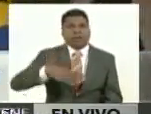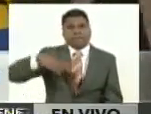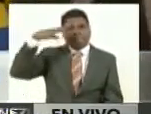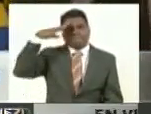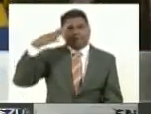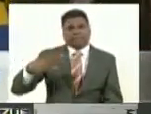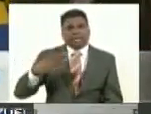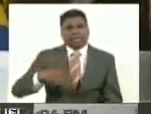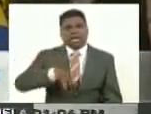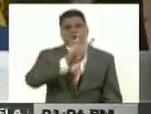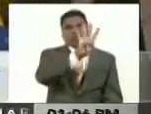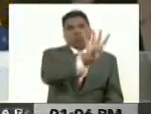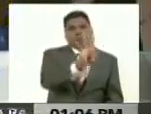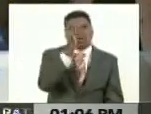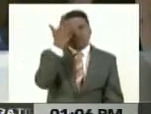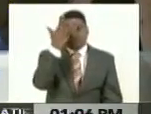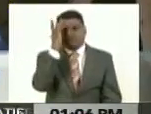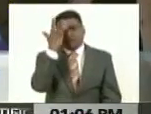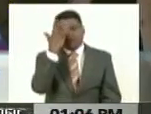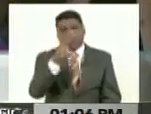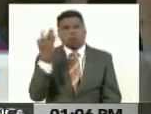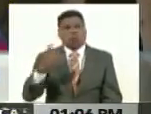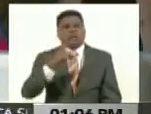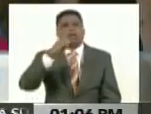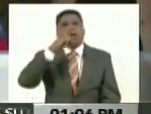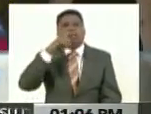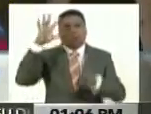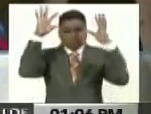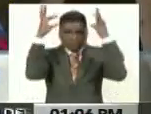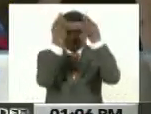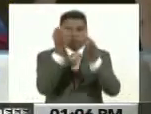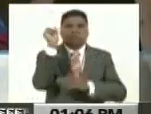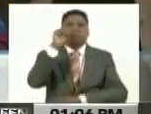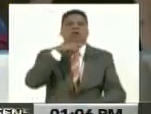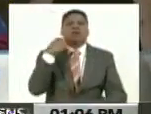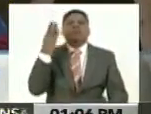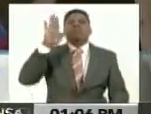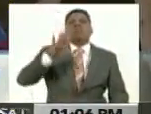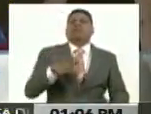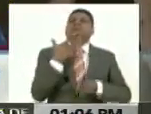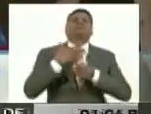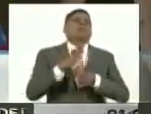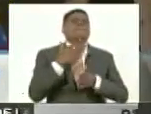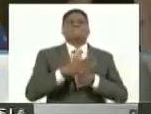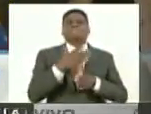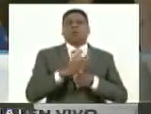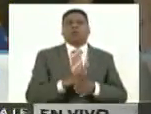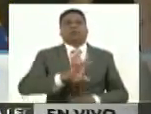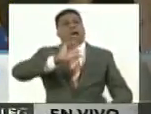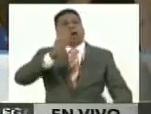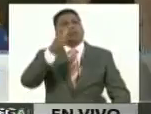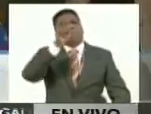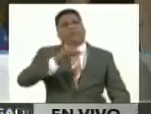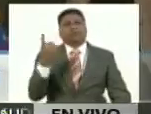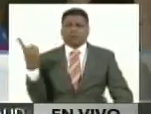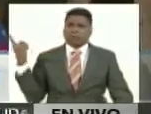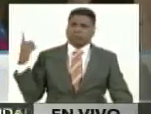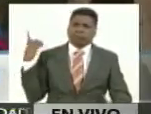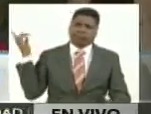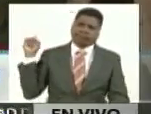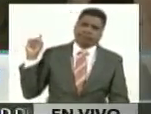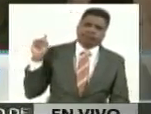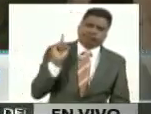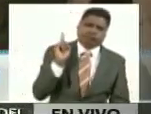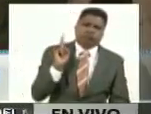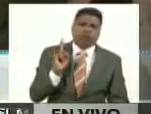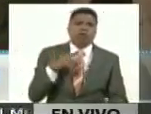el 4 de febrero, cuando Fabricio dice: si muero, no importa, otros vendrán detrás, que